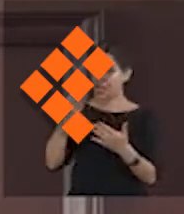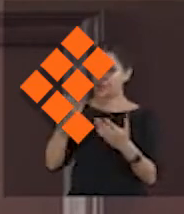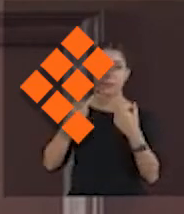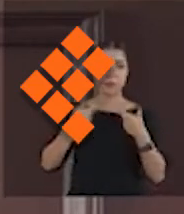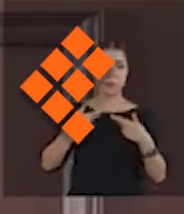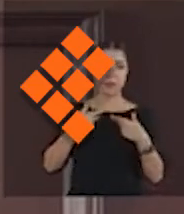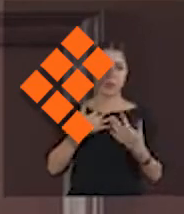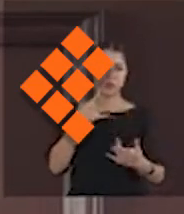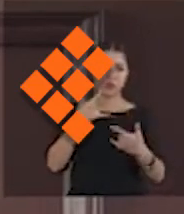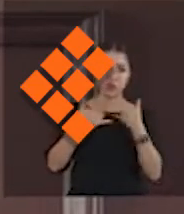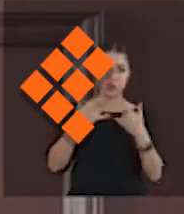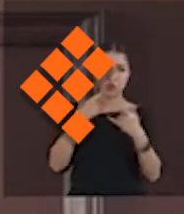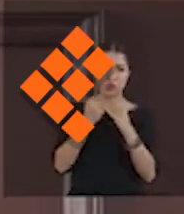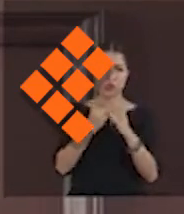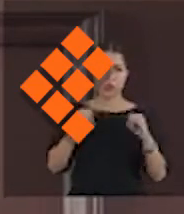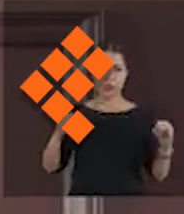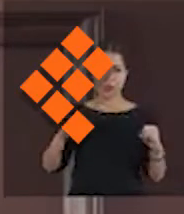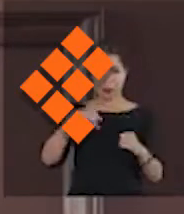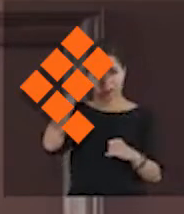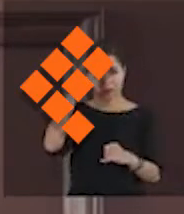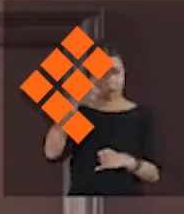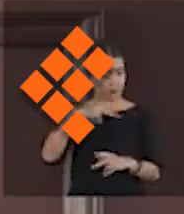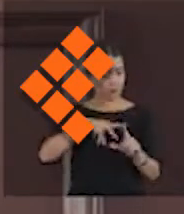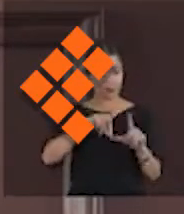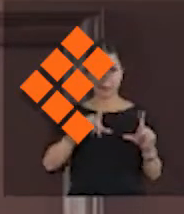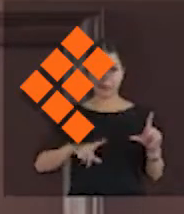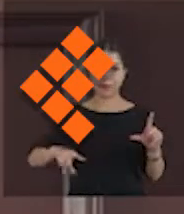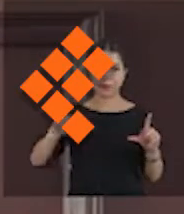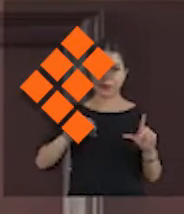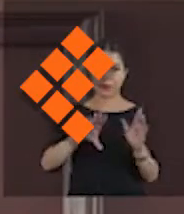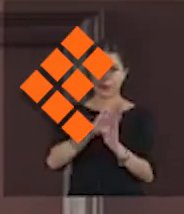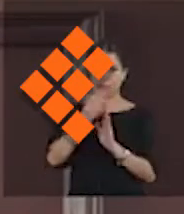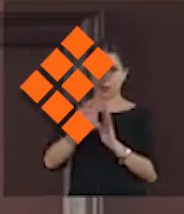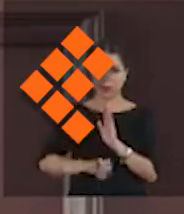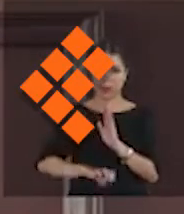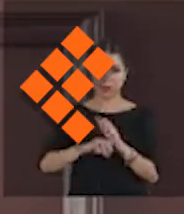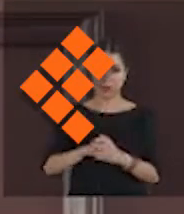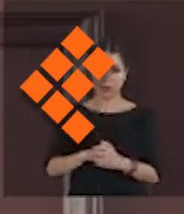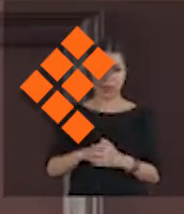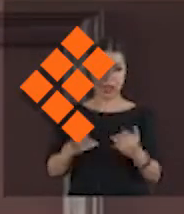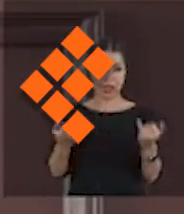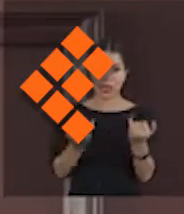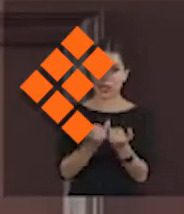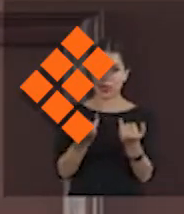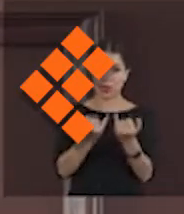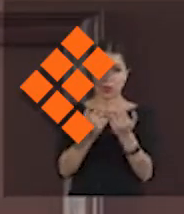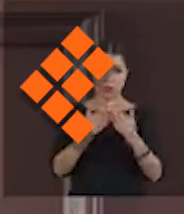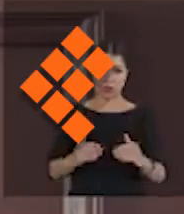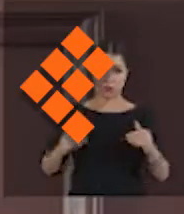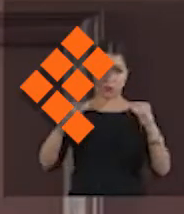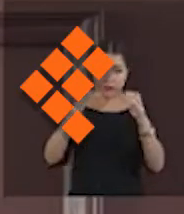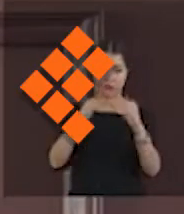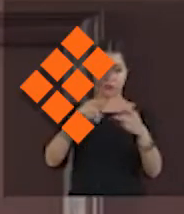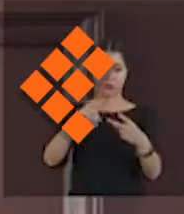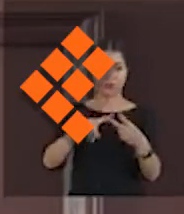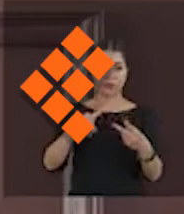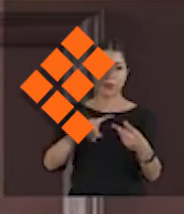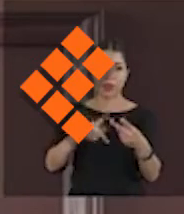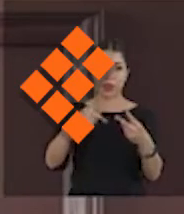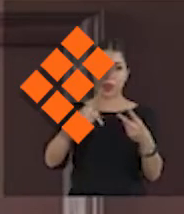para los fundamentos de esta nación están la igualdad, la